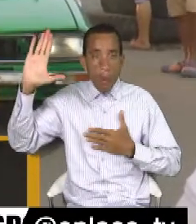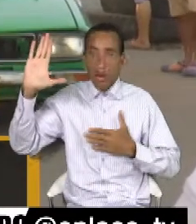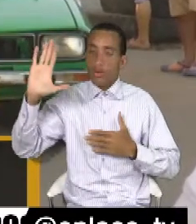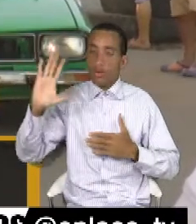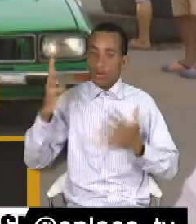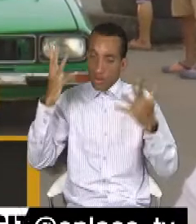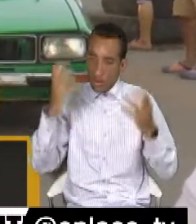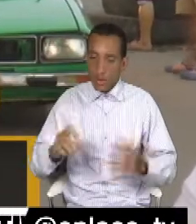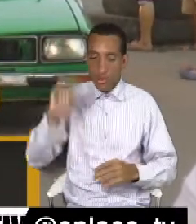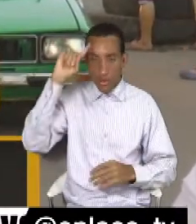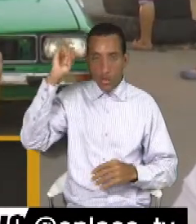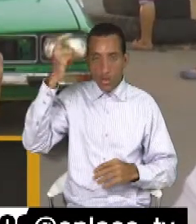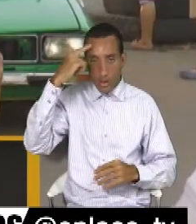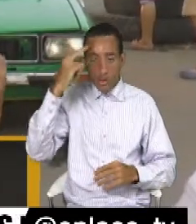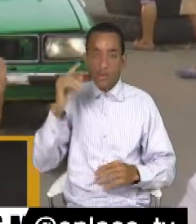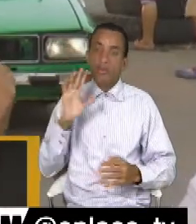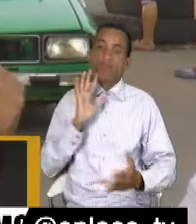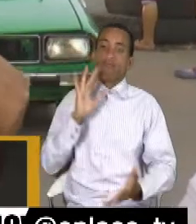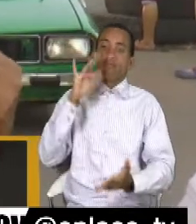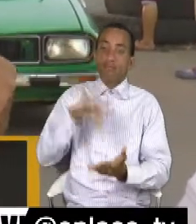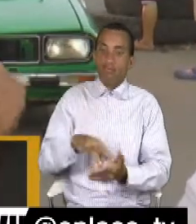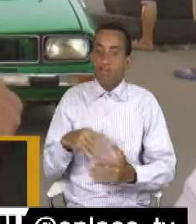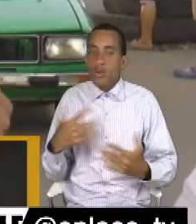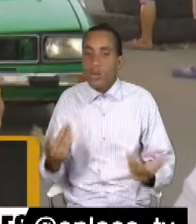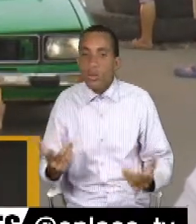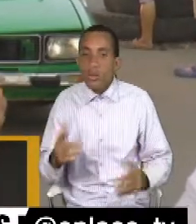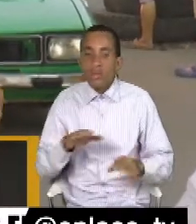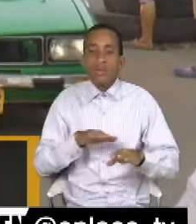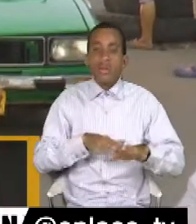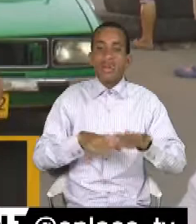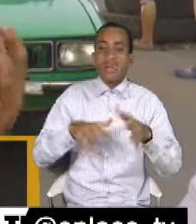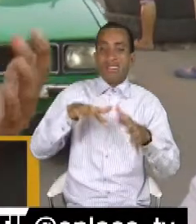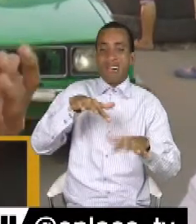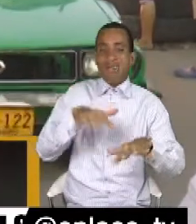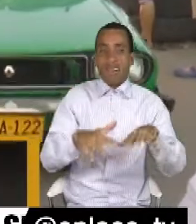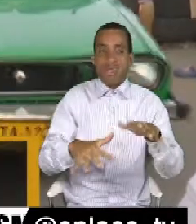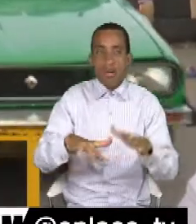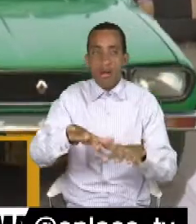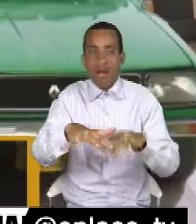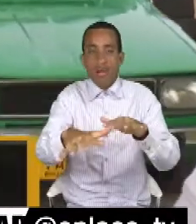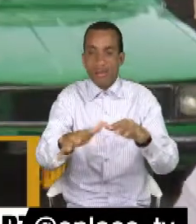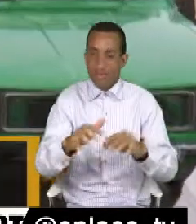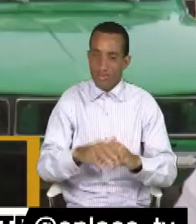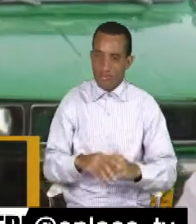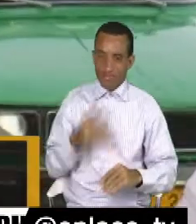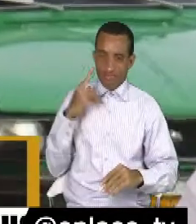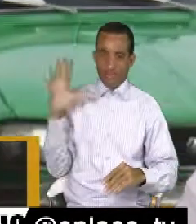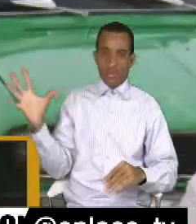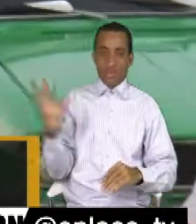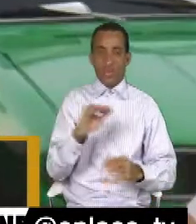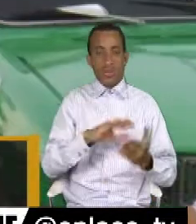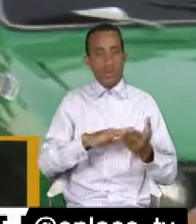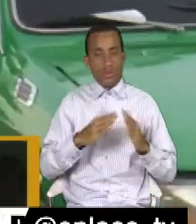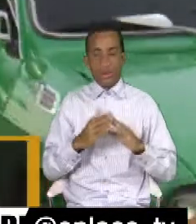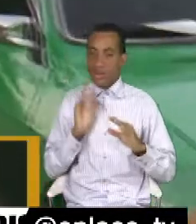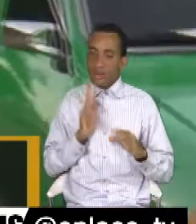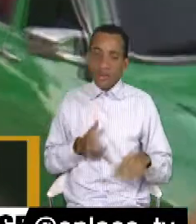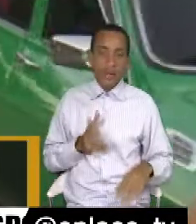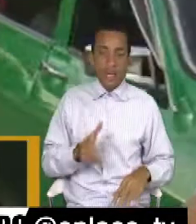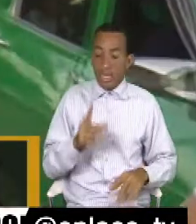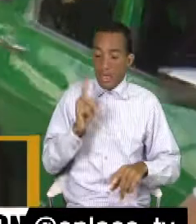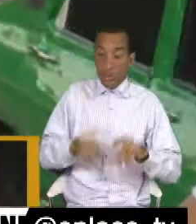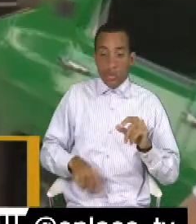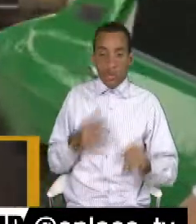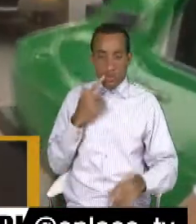gobernador que venga y mire estas vías cómo se encuentran. Esto se convirtió en un cementerio ambulante donde la comunidad como tal ya no puede transitar. ¿Qué